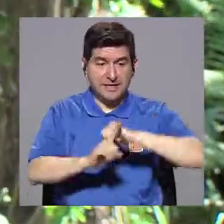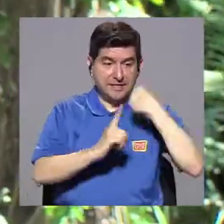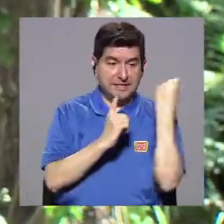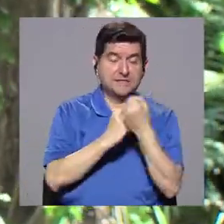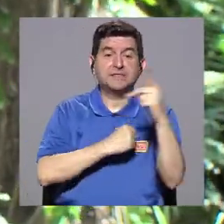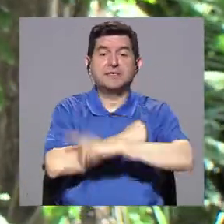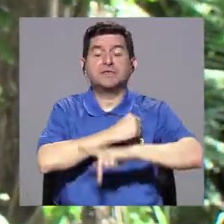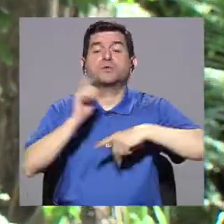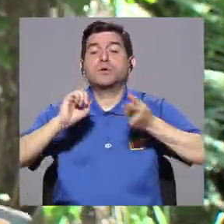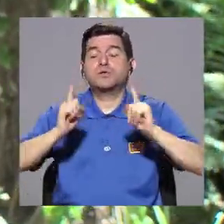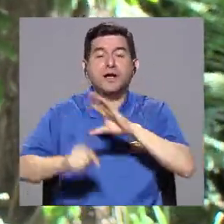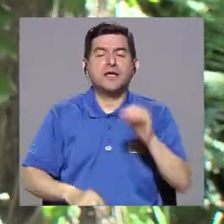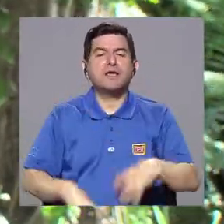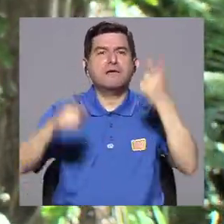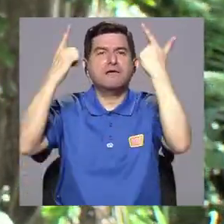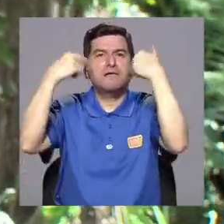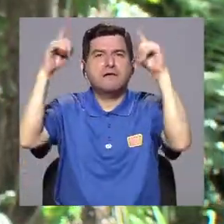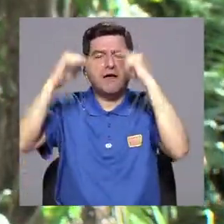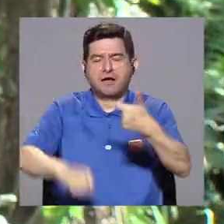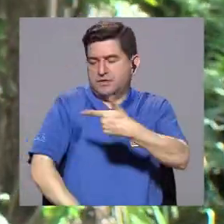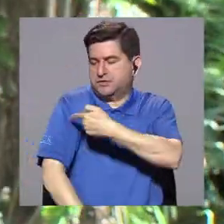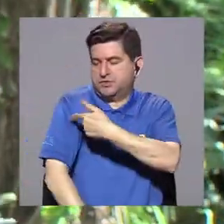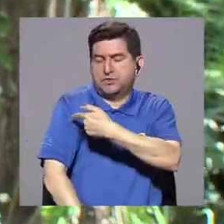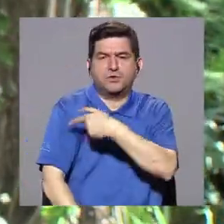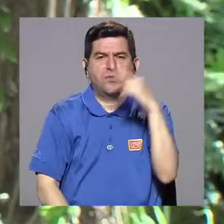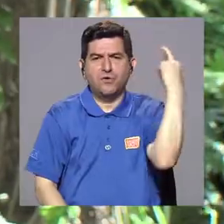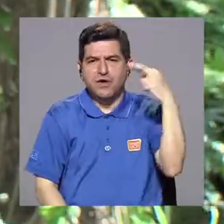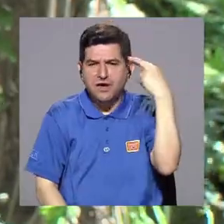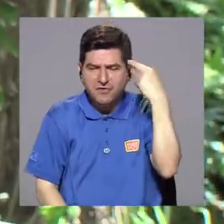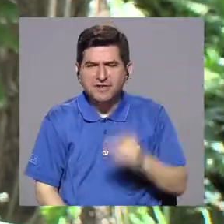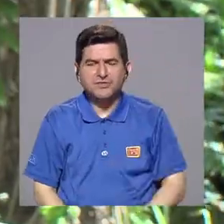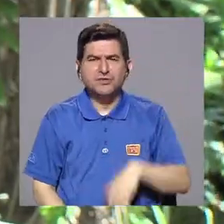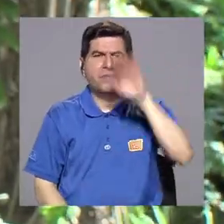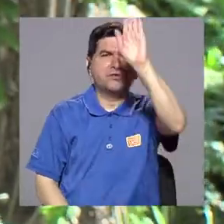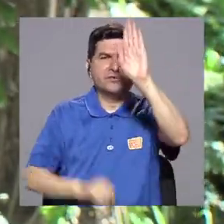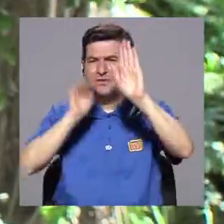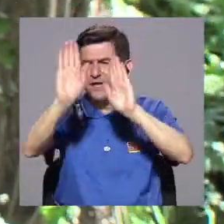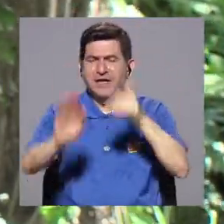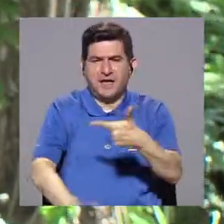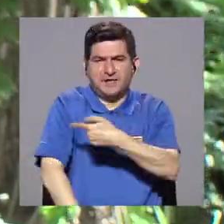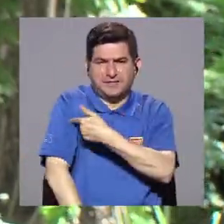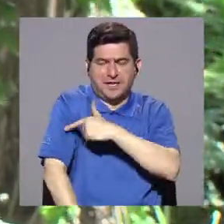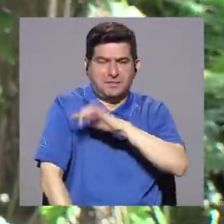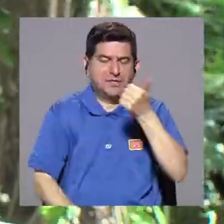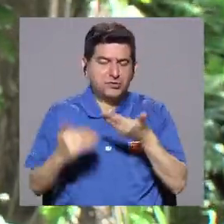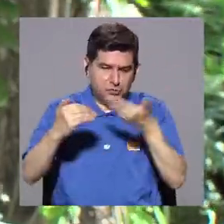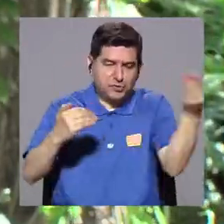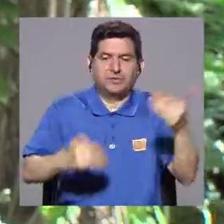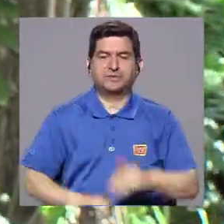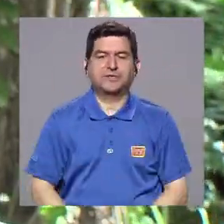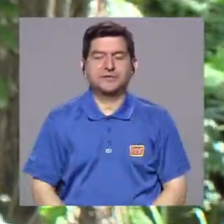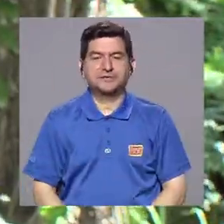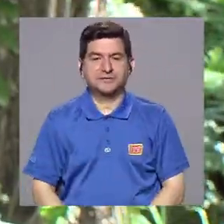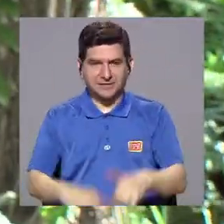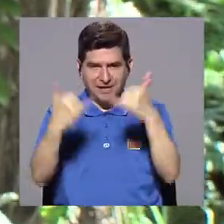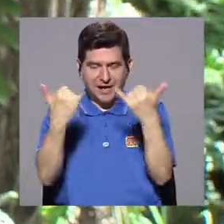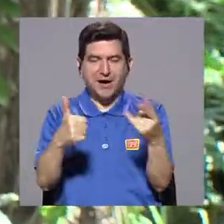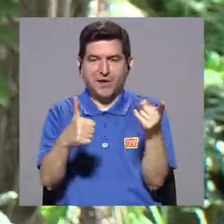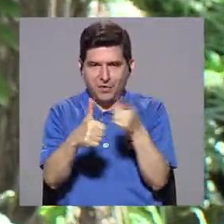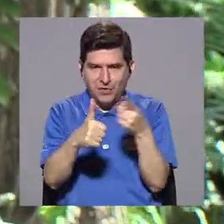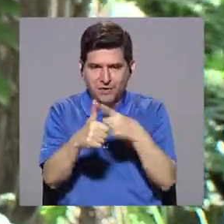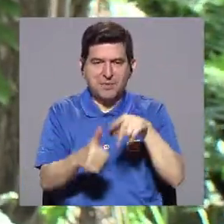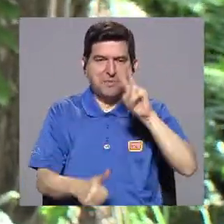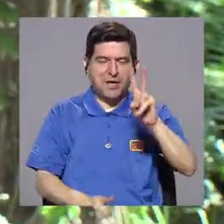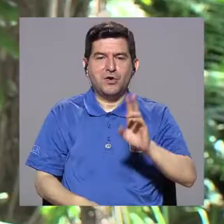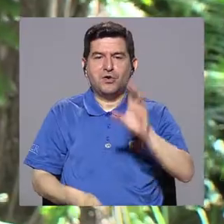situación en nuestro país y la efectividad de la inmunización y el porqué de los esquemas de vacunación, entre otros aspectos. Le dejo con el